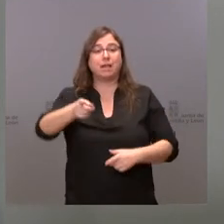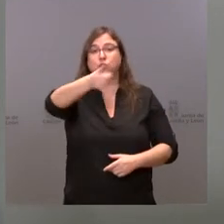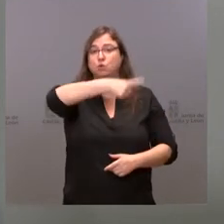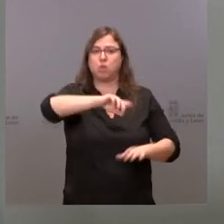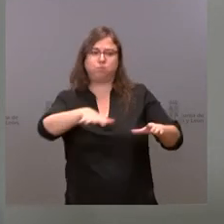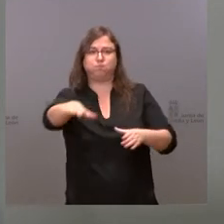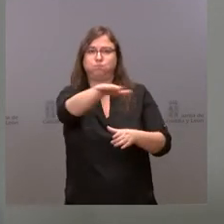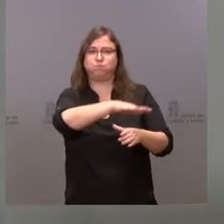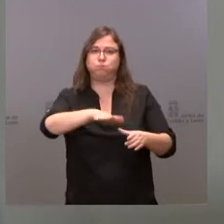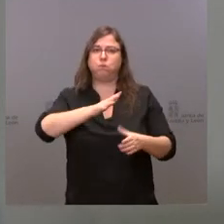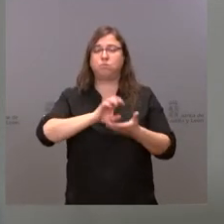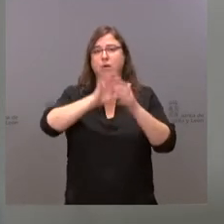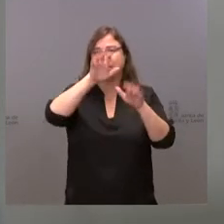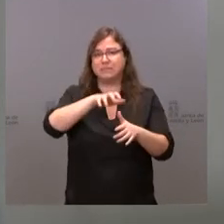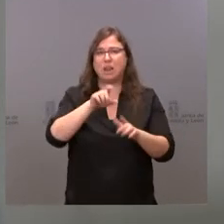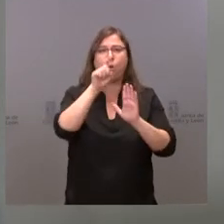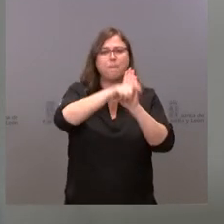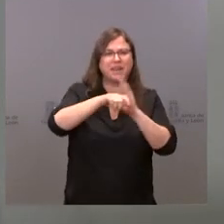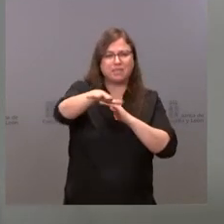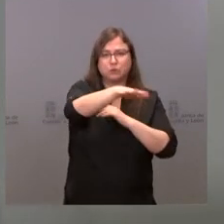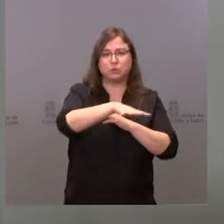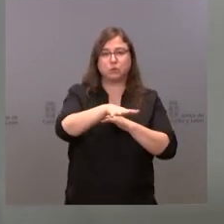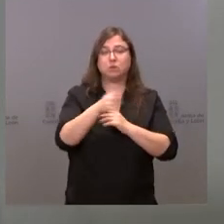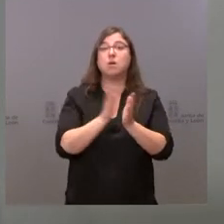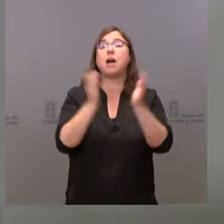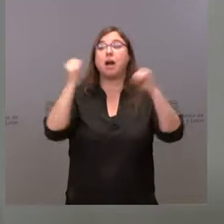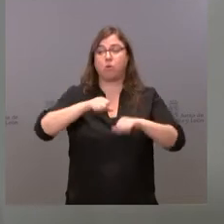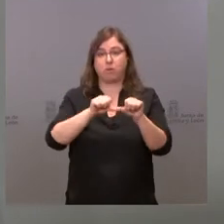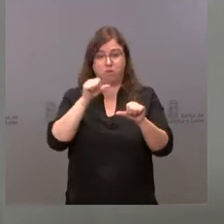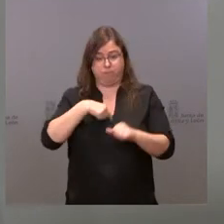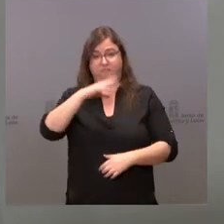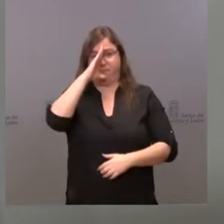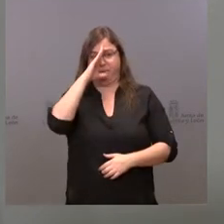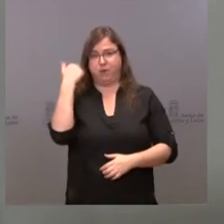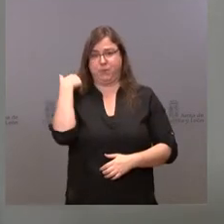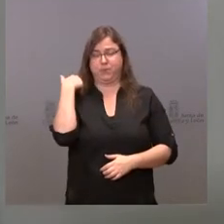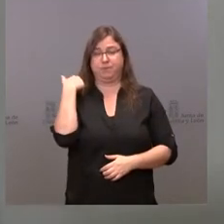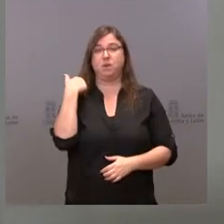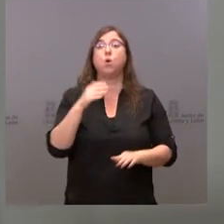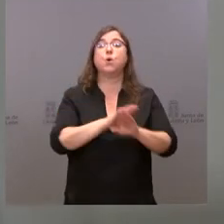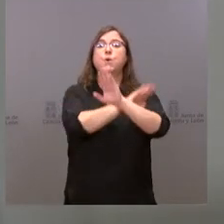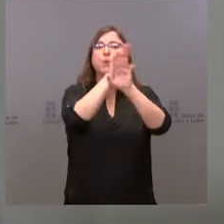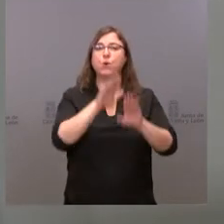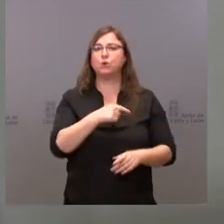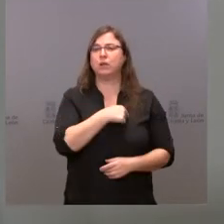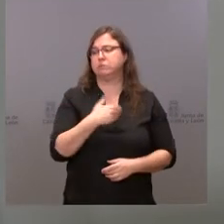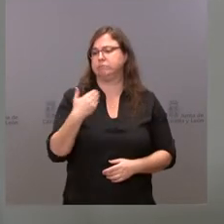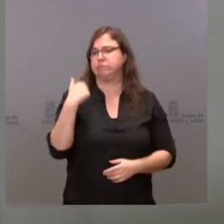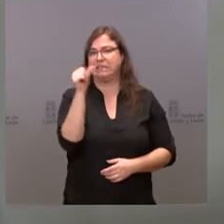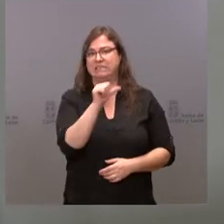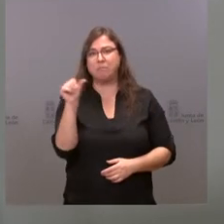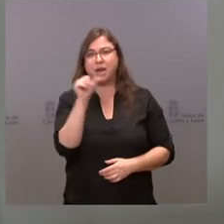áreas de nuestra comunidad autónoma esto lo acordamos en el mes de febrero en la última sesión que ha sido hace unas pocas semanas